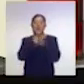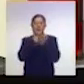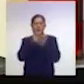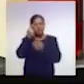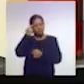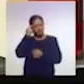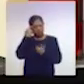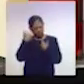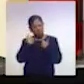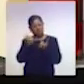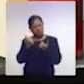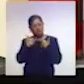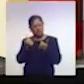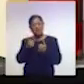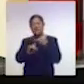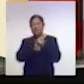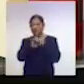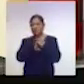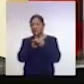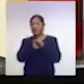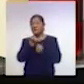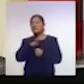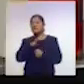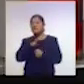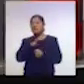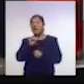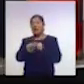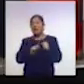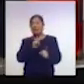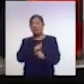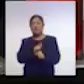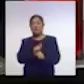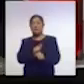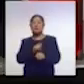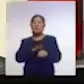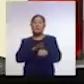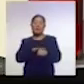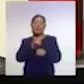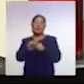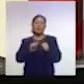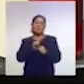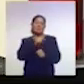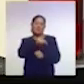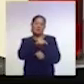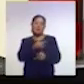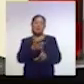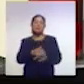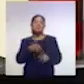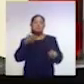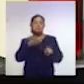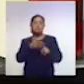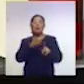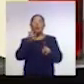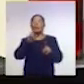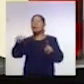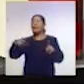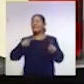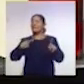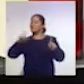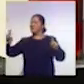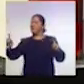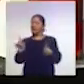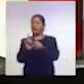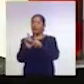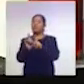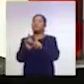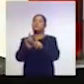sobre todos estos problemas que han tenido algunas especies, cuando han, sobre todo de animales, cuando se han topado con la nuestra, con los seres humanos,